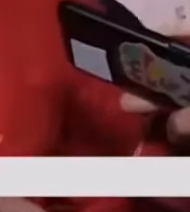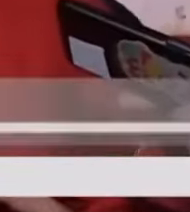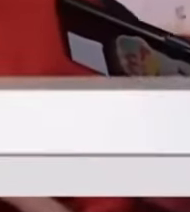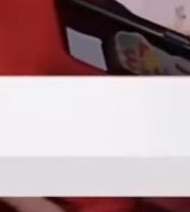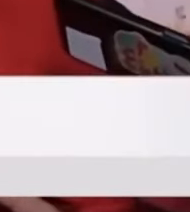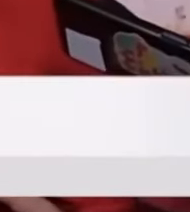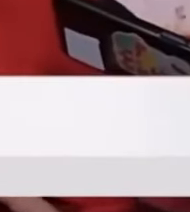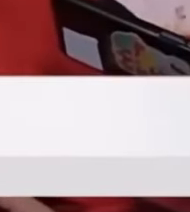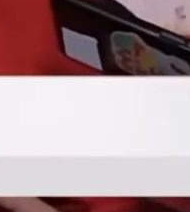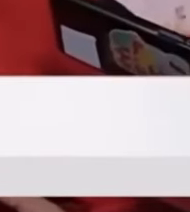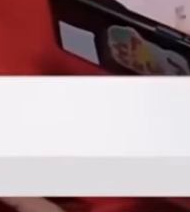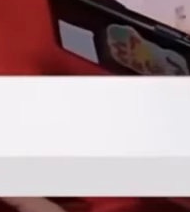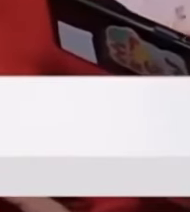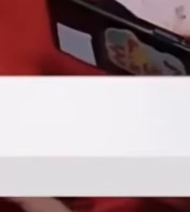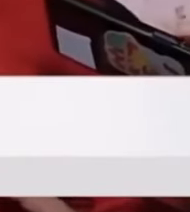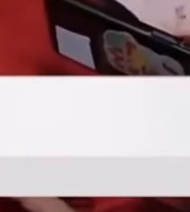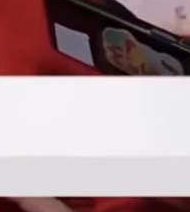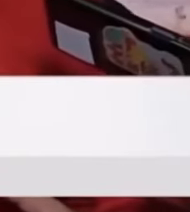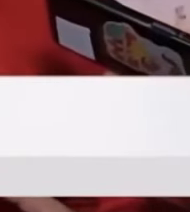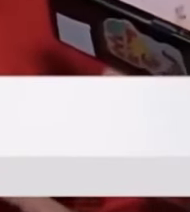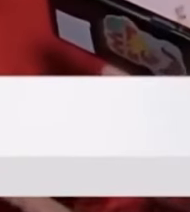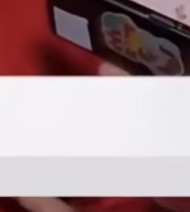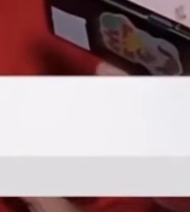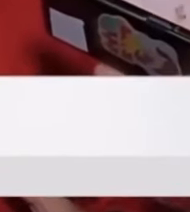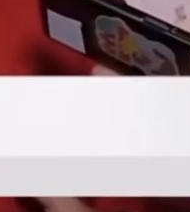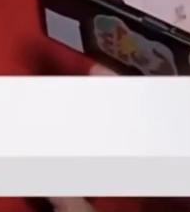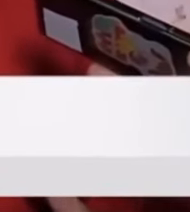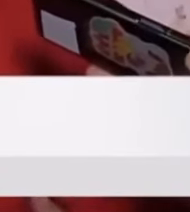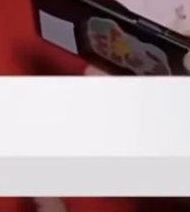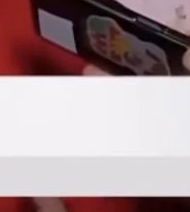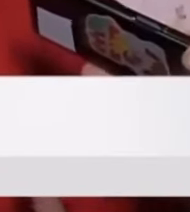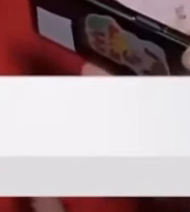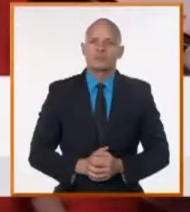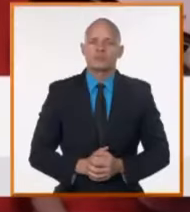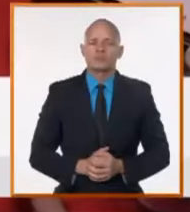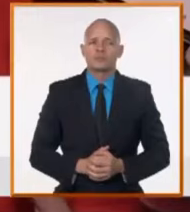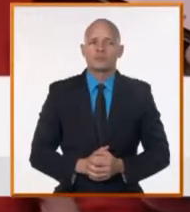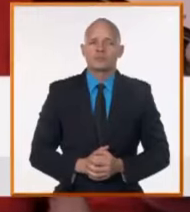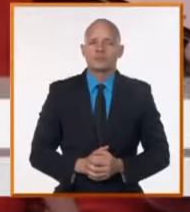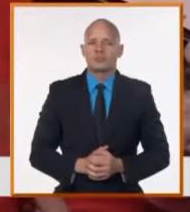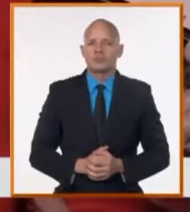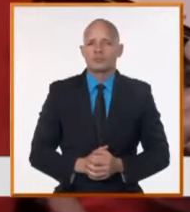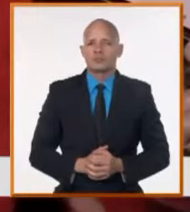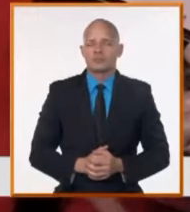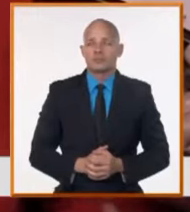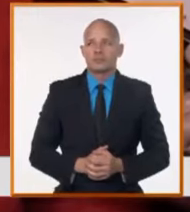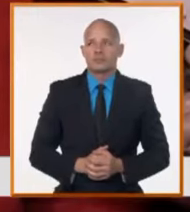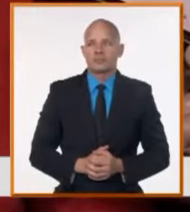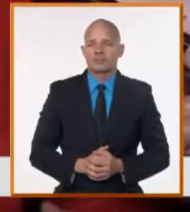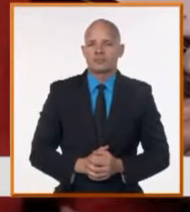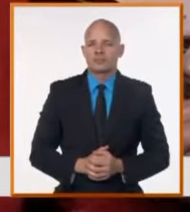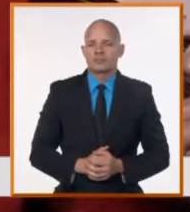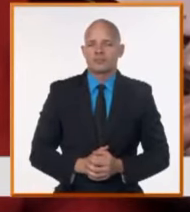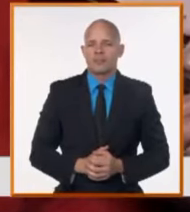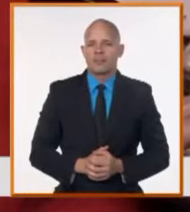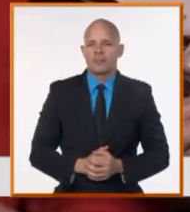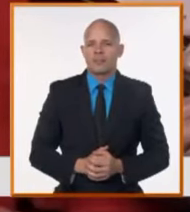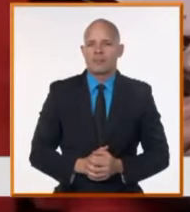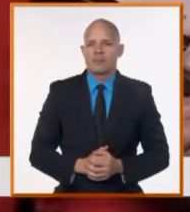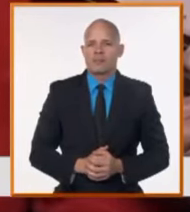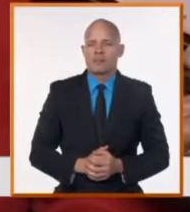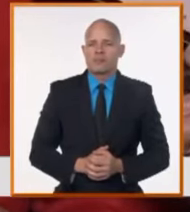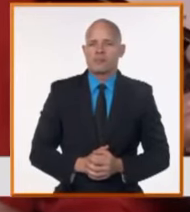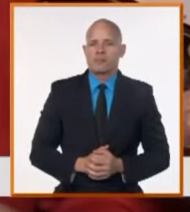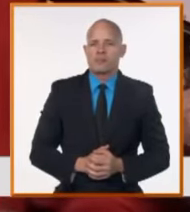Hoy, después de 200 años, vemos cómo este pueblo de Latinoamérica se levanta. Aquí hemos visto durante tres